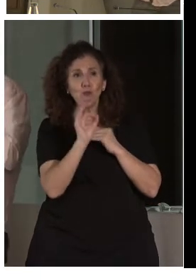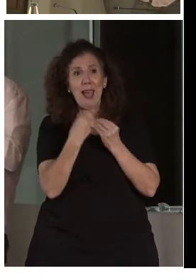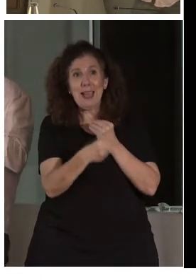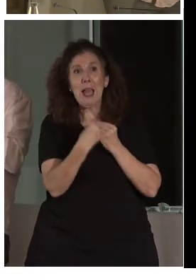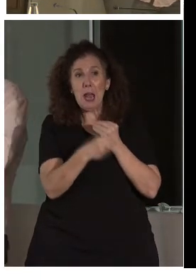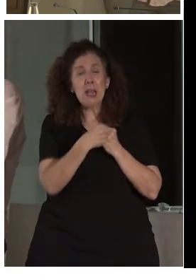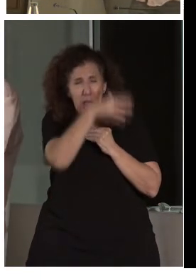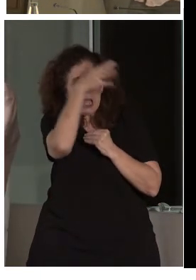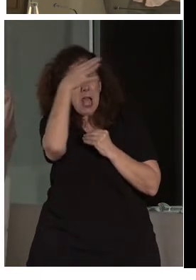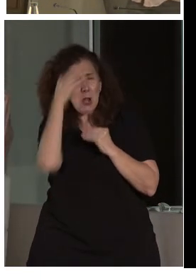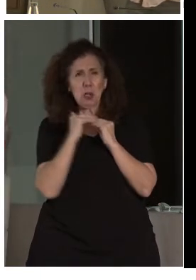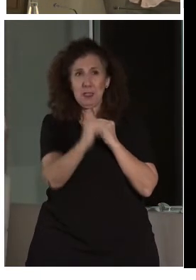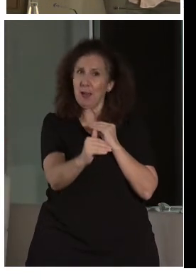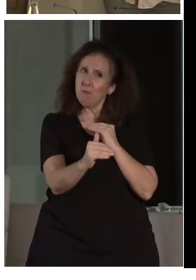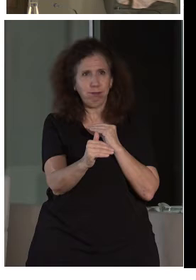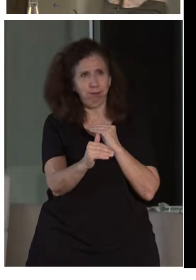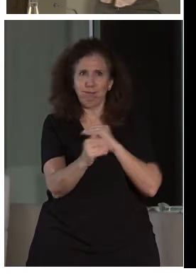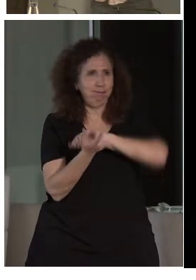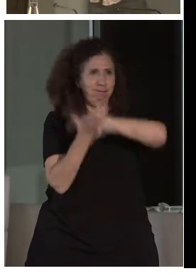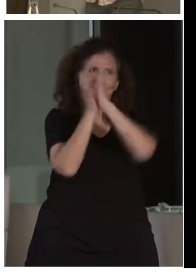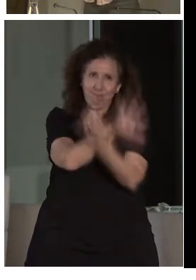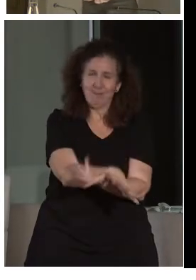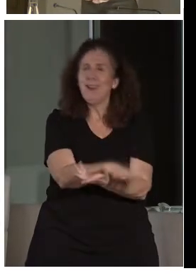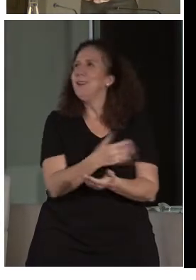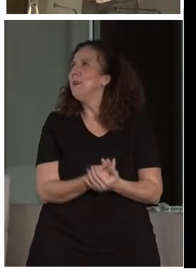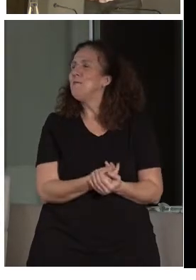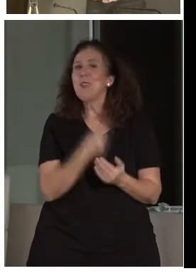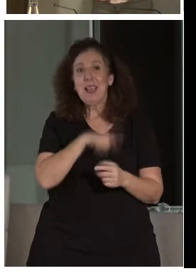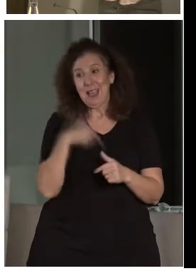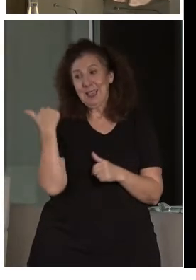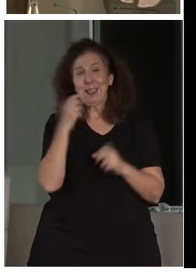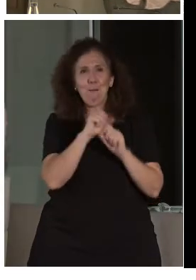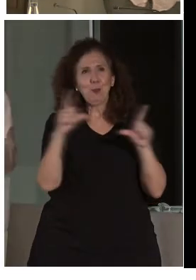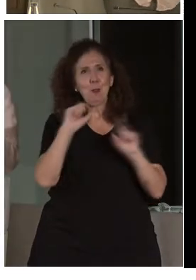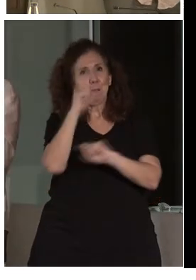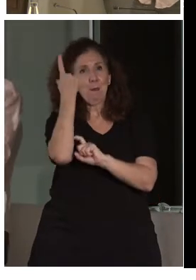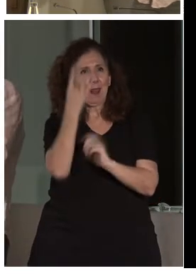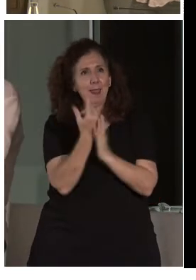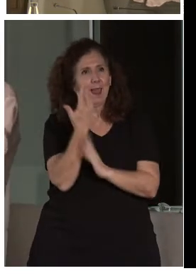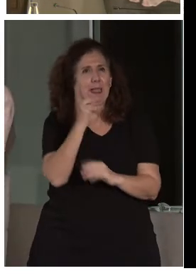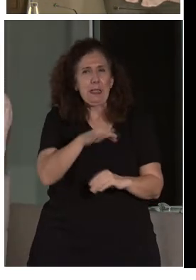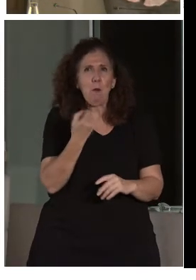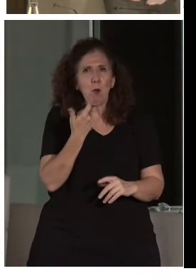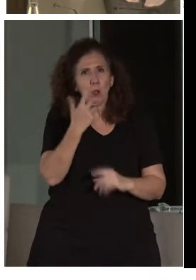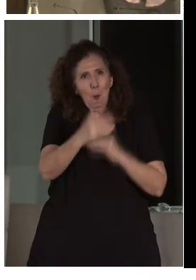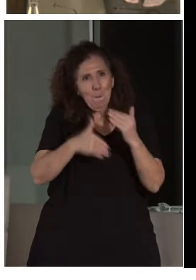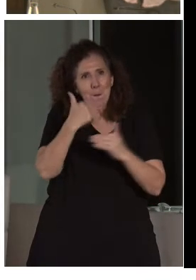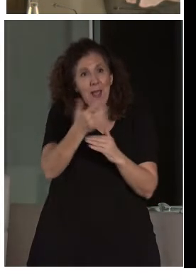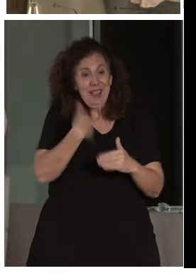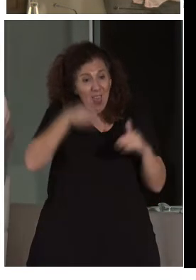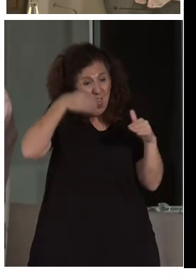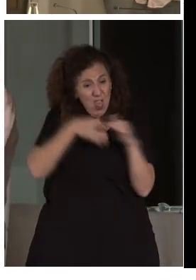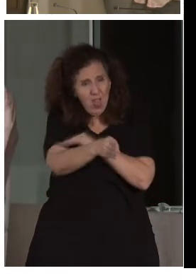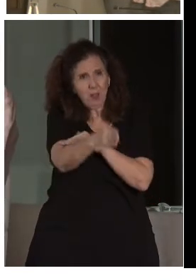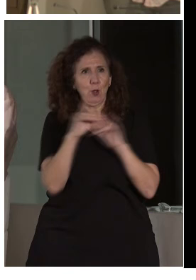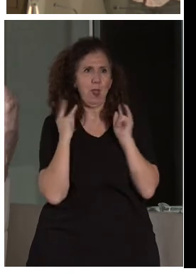fue el primer día que salimos, ¿no? En el entorno del centro de visitantes. Pero luego ya le das un puntito más y ya te metes al parque,